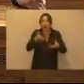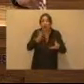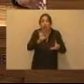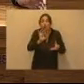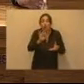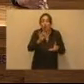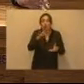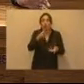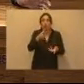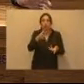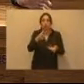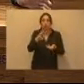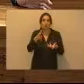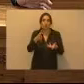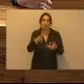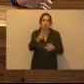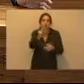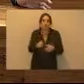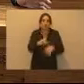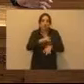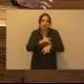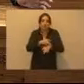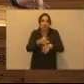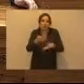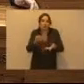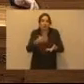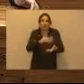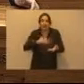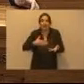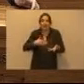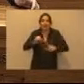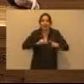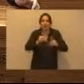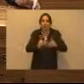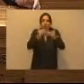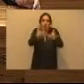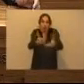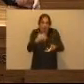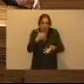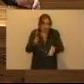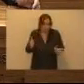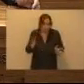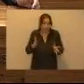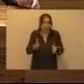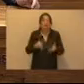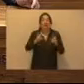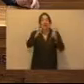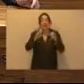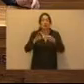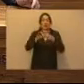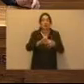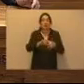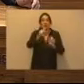por motivos propios del paciente que quiera diferir la intervención para otro momento. En cuanto a las listas de espera quirúrgica